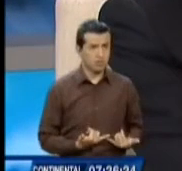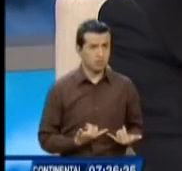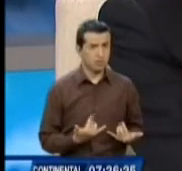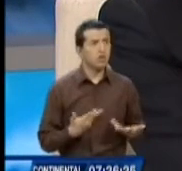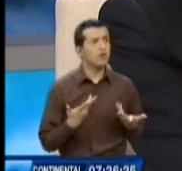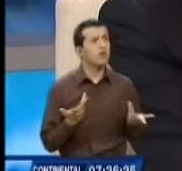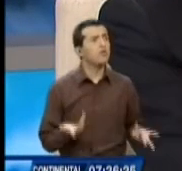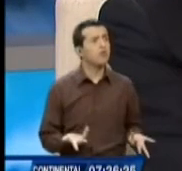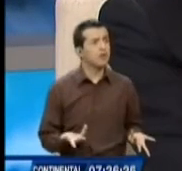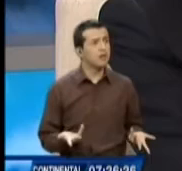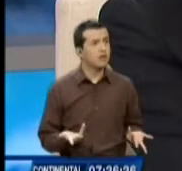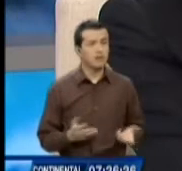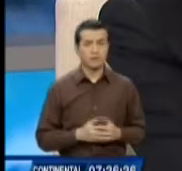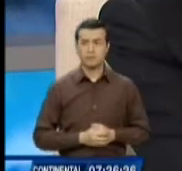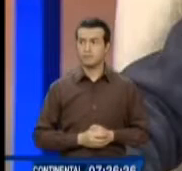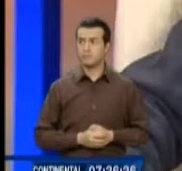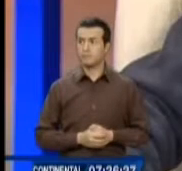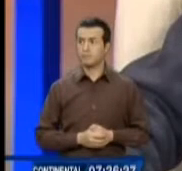¿dónde vas?